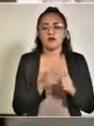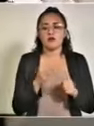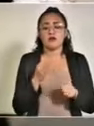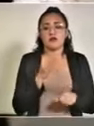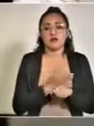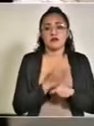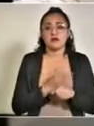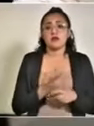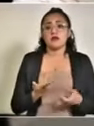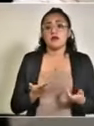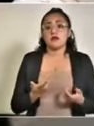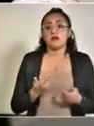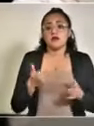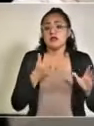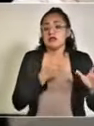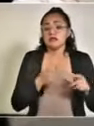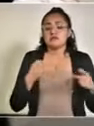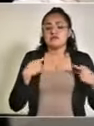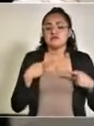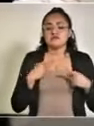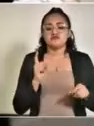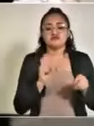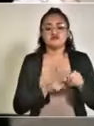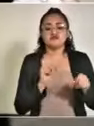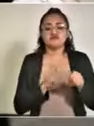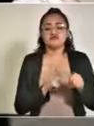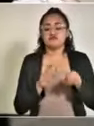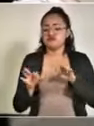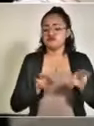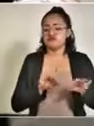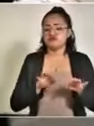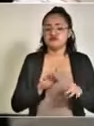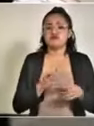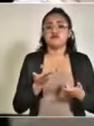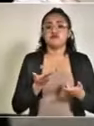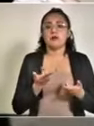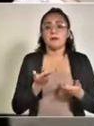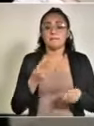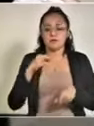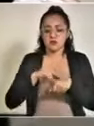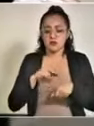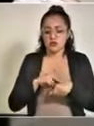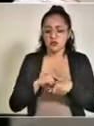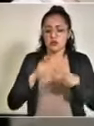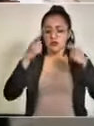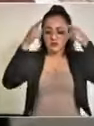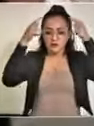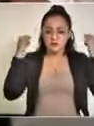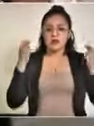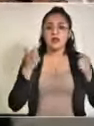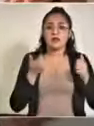estatal llevamos más de 600, gobernador, entre médicos, enfermeras y camilleros.